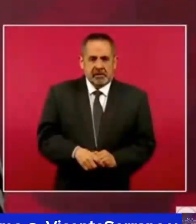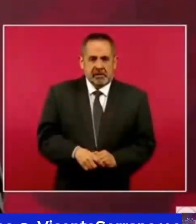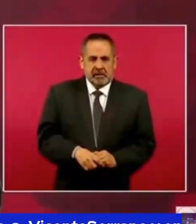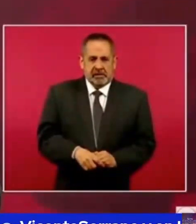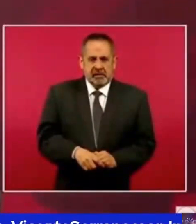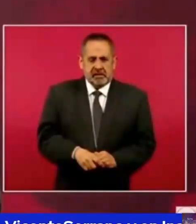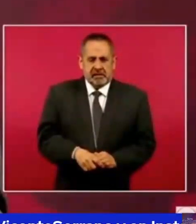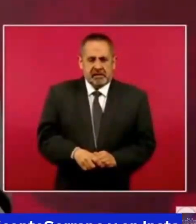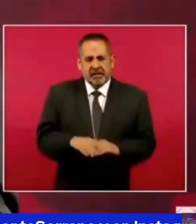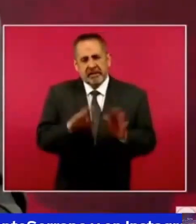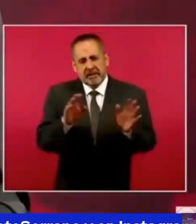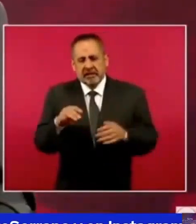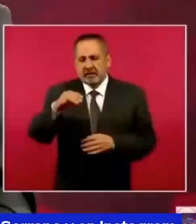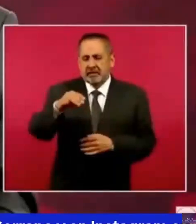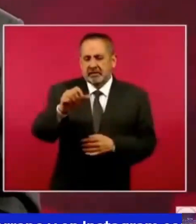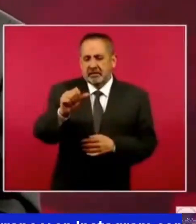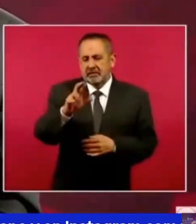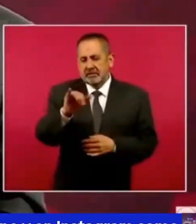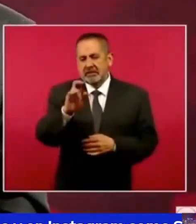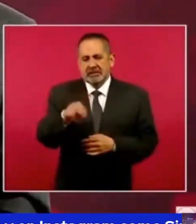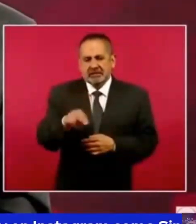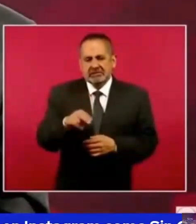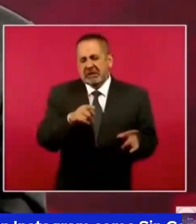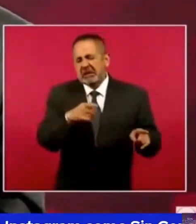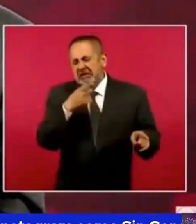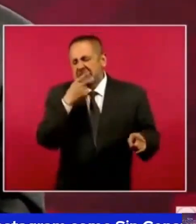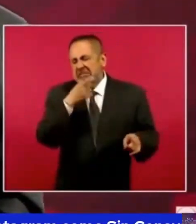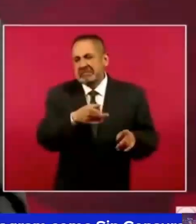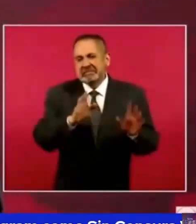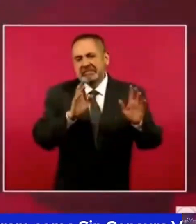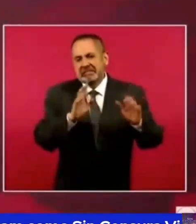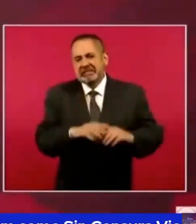no Marín sí se va a decir que